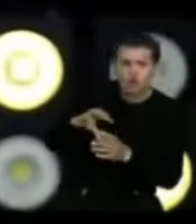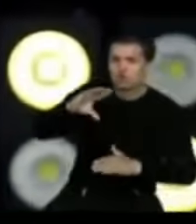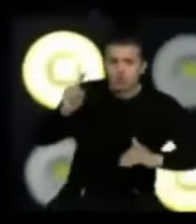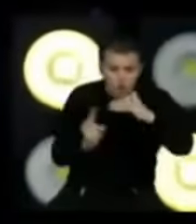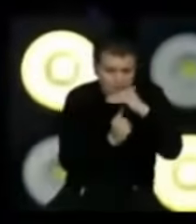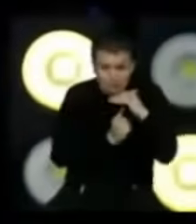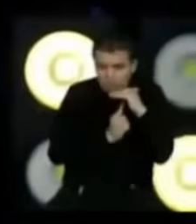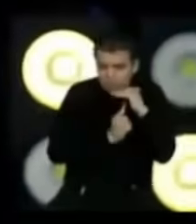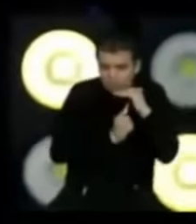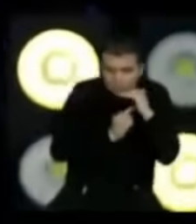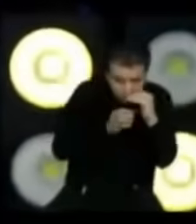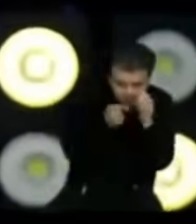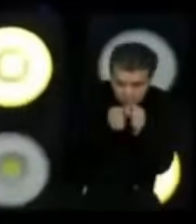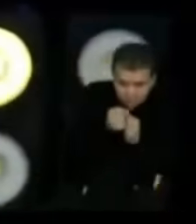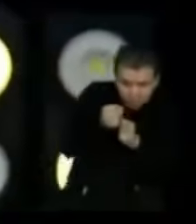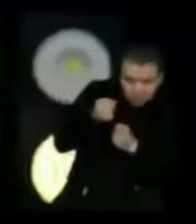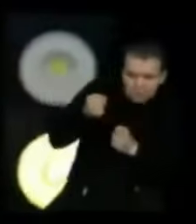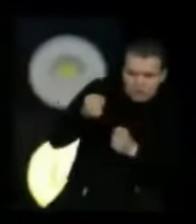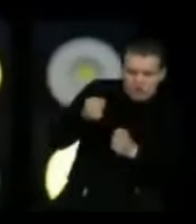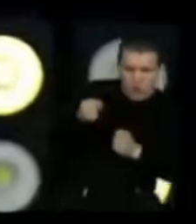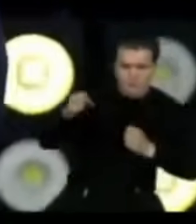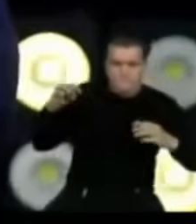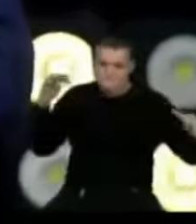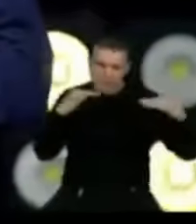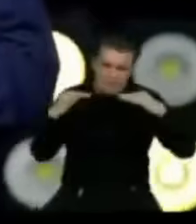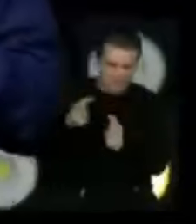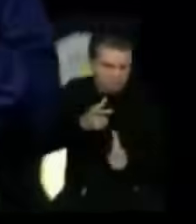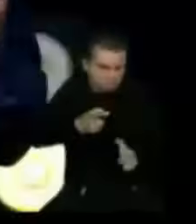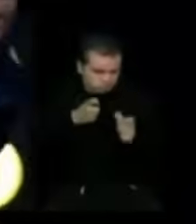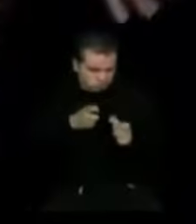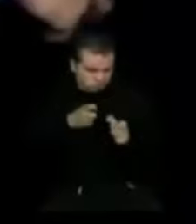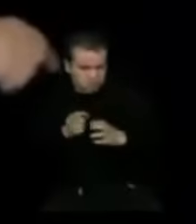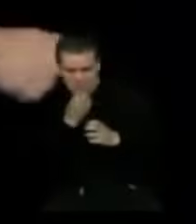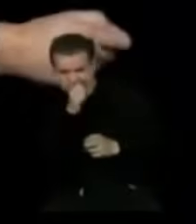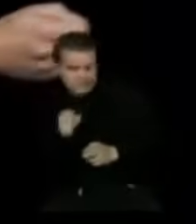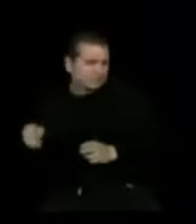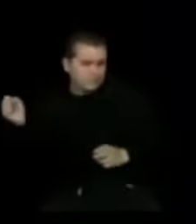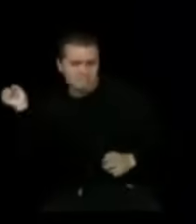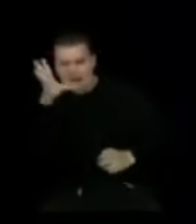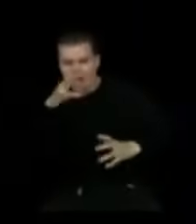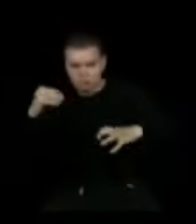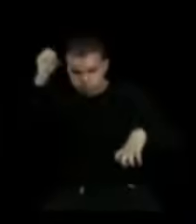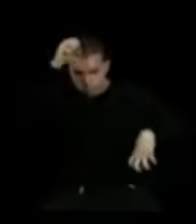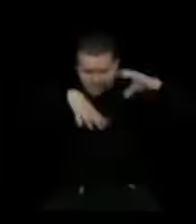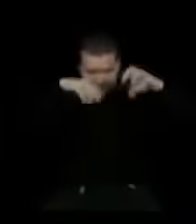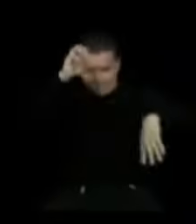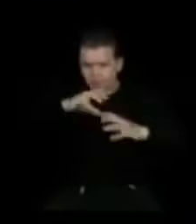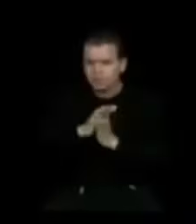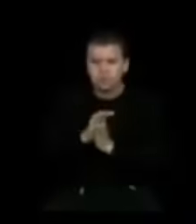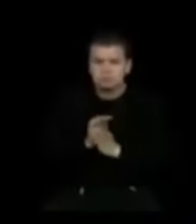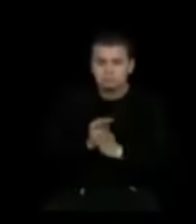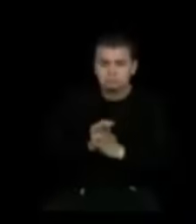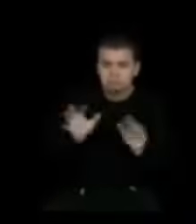encerrados. No es que haya una guerra, que haya soldados disparando, bombas cayendo. Silencio.